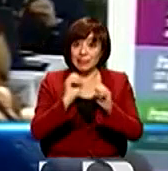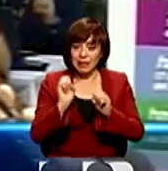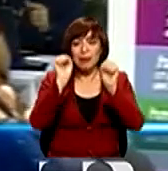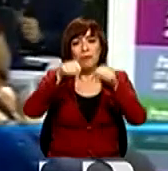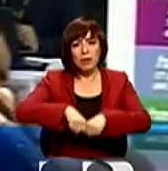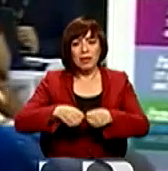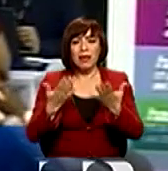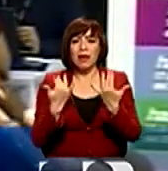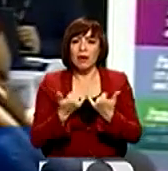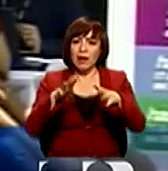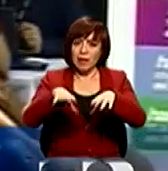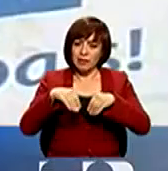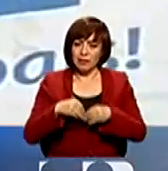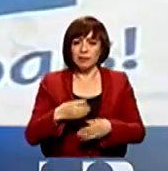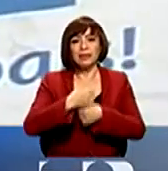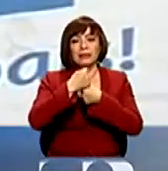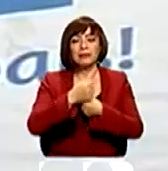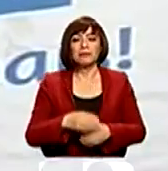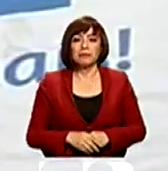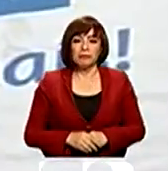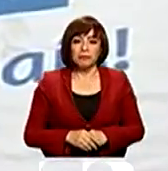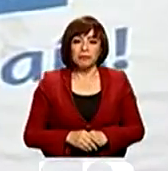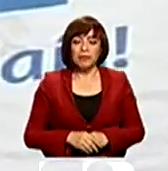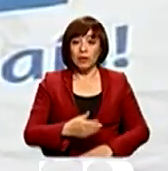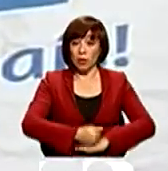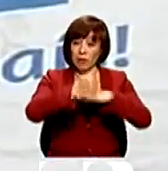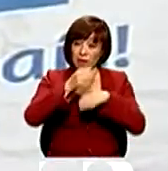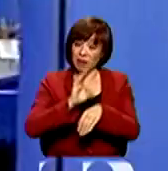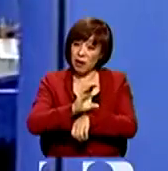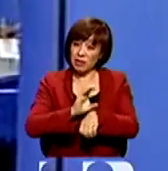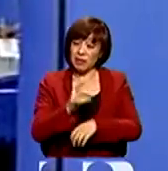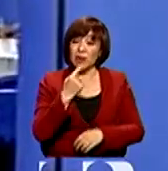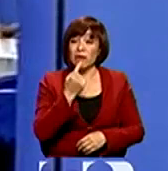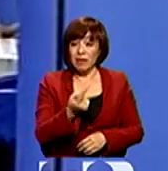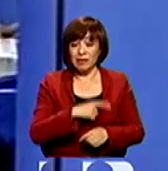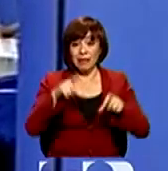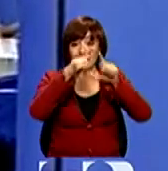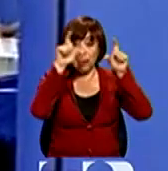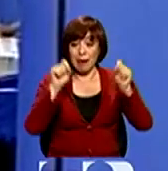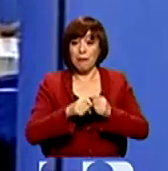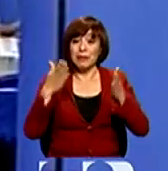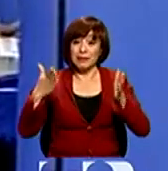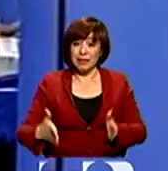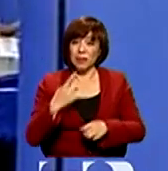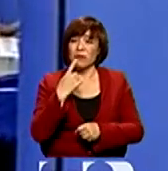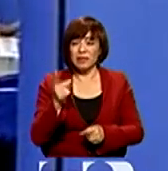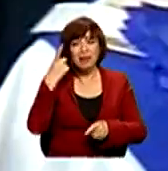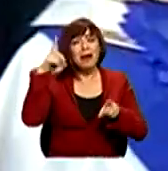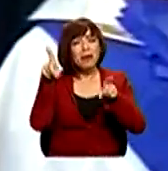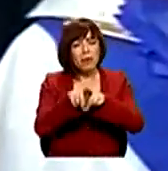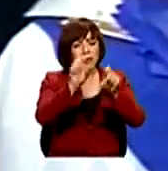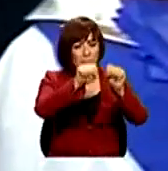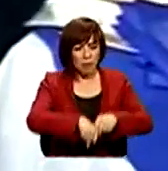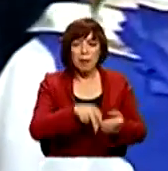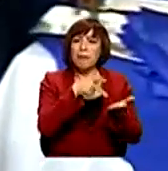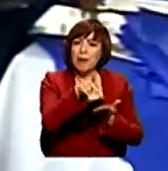los beneficios de la seguridad social. Un consejo de la autoridad de esa entidad a los empresarios es que hagan acuerdos de pago para que puedan, si no, cancelar